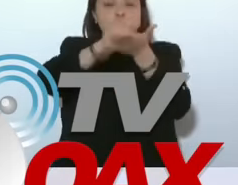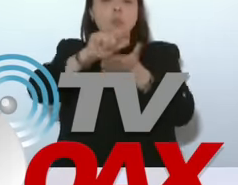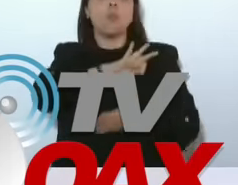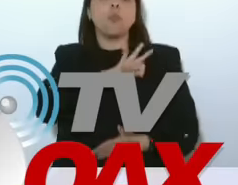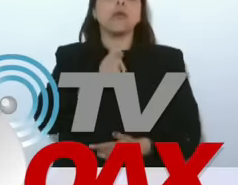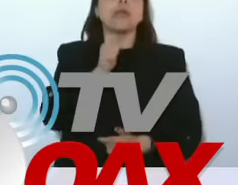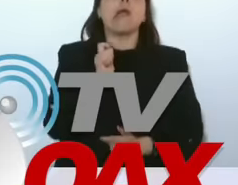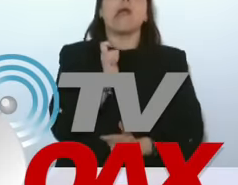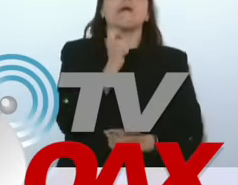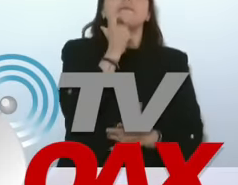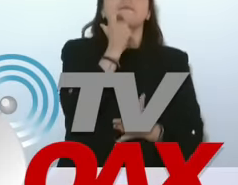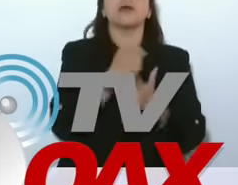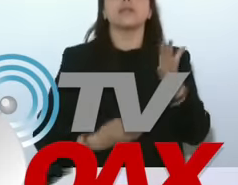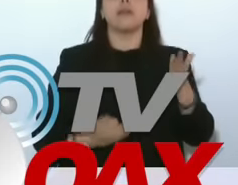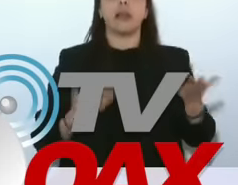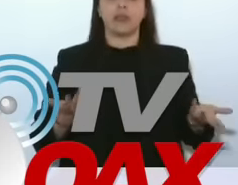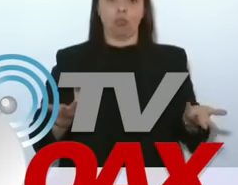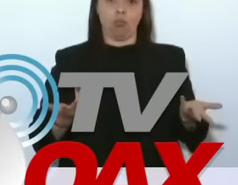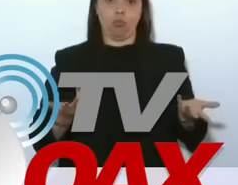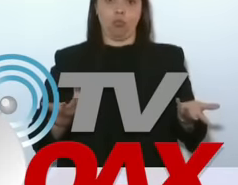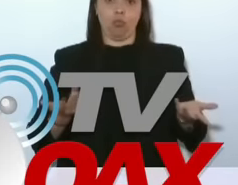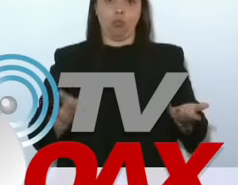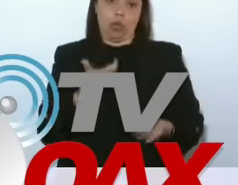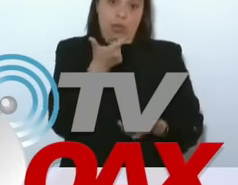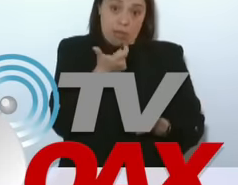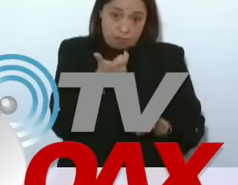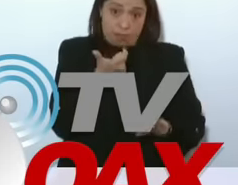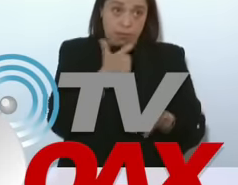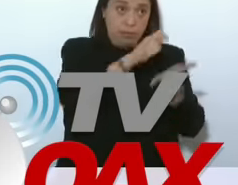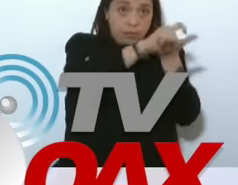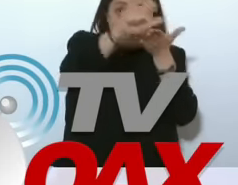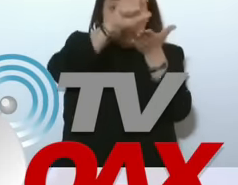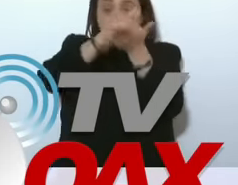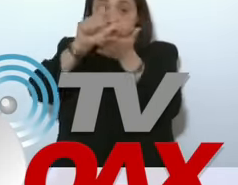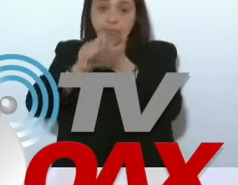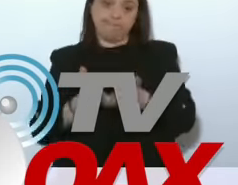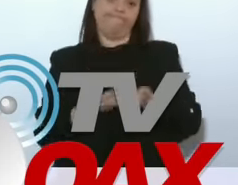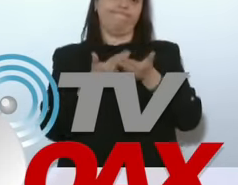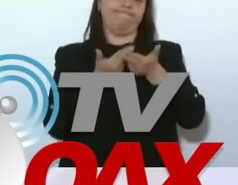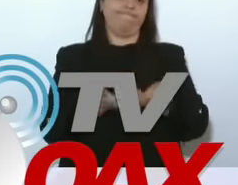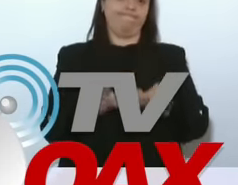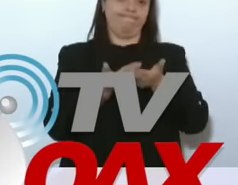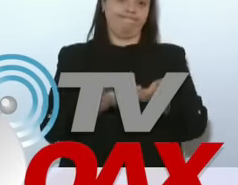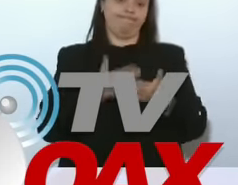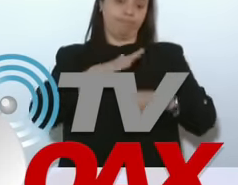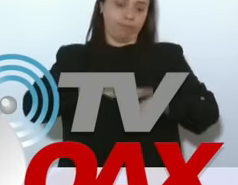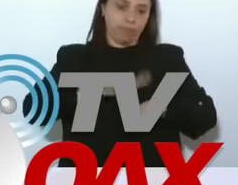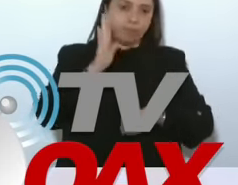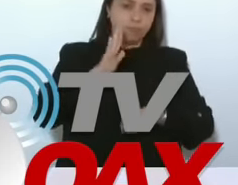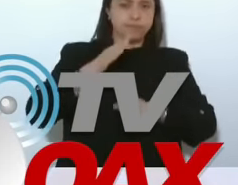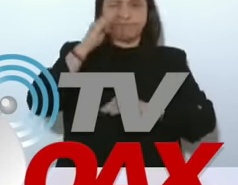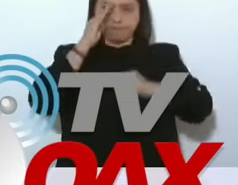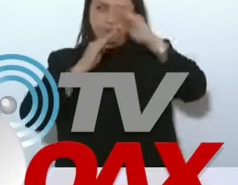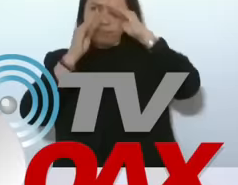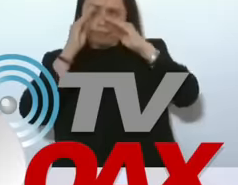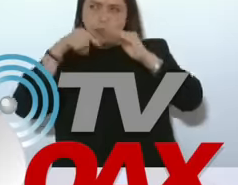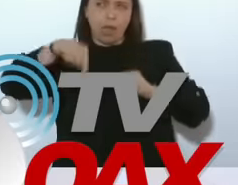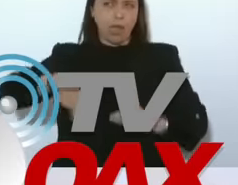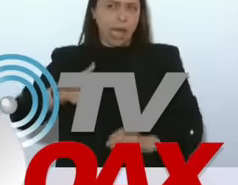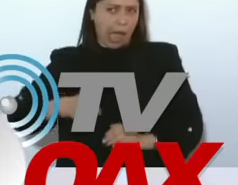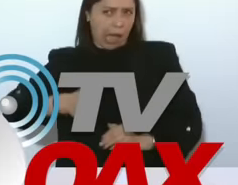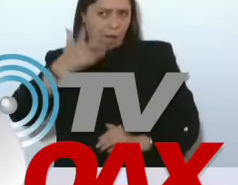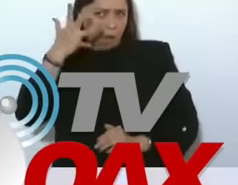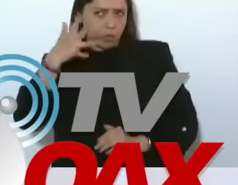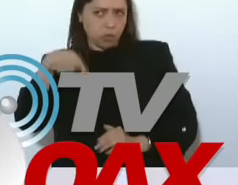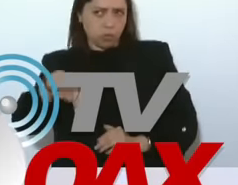Y el presupuesto no se rendía más. Y teníamos que decidir, ¿se compran aquí caros